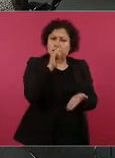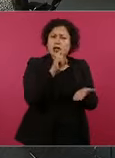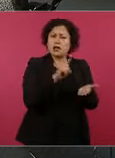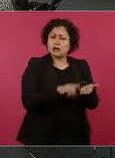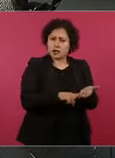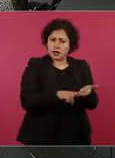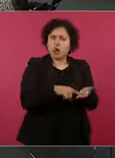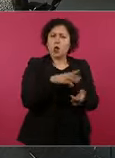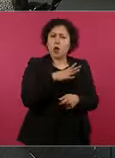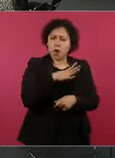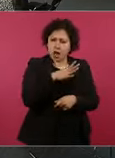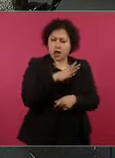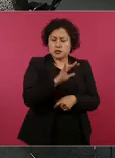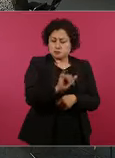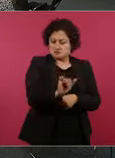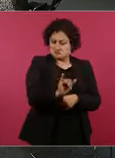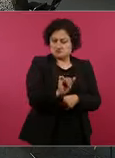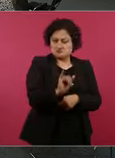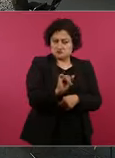de tener